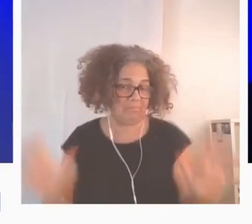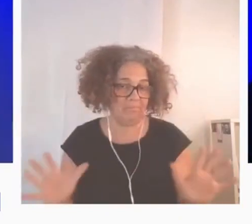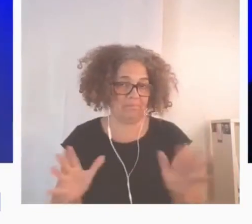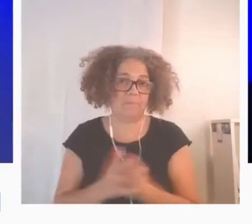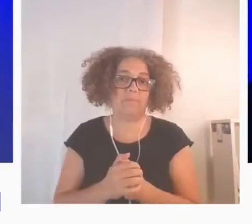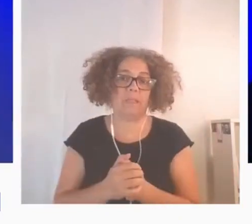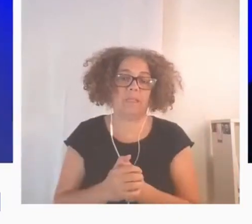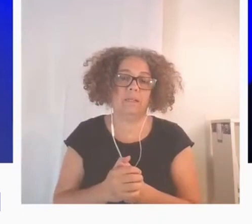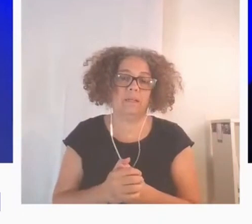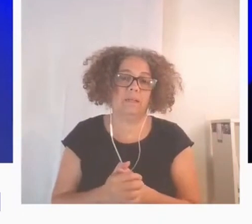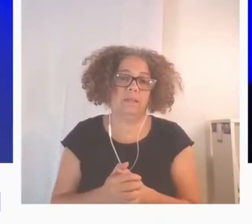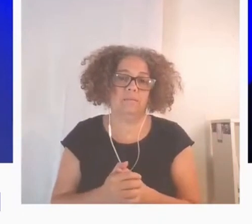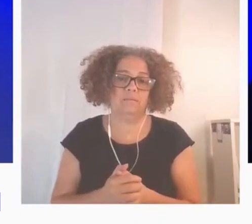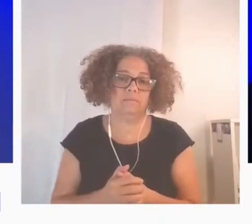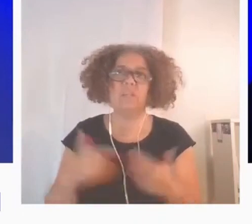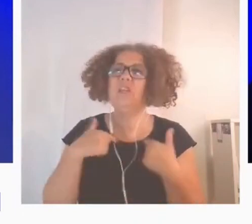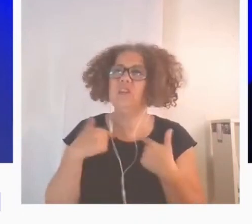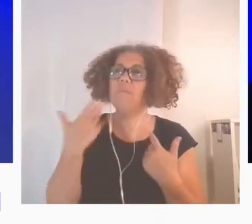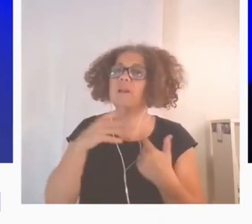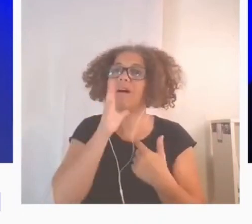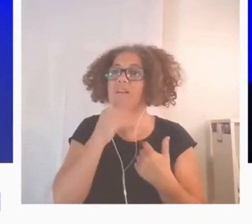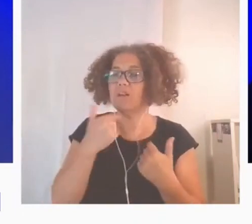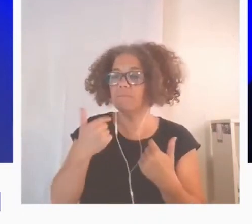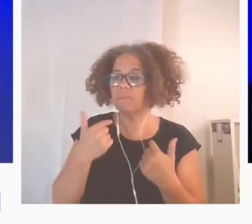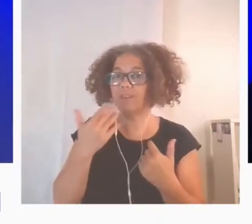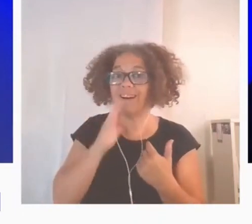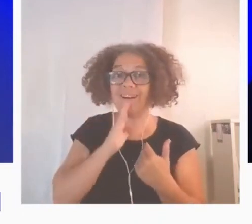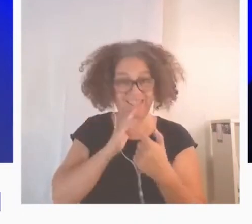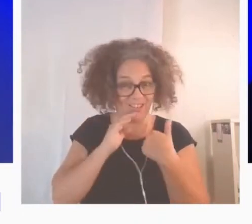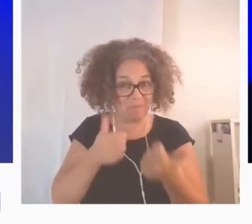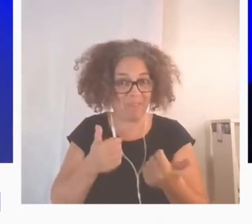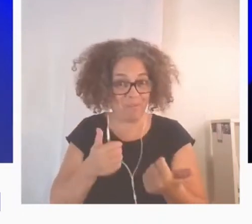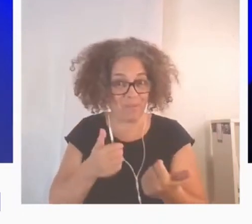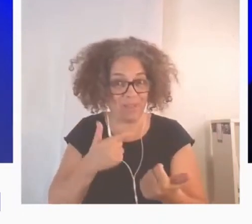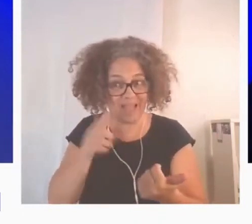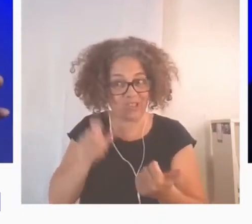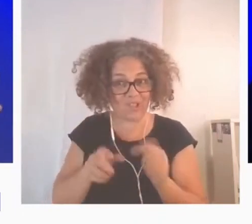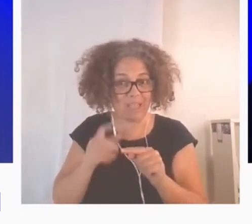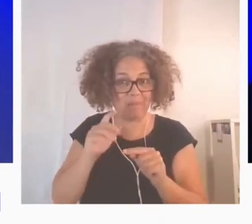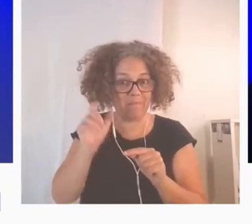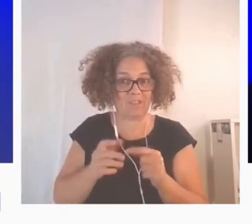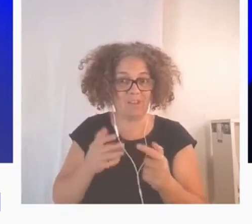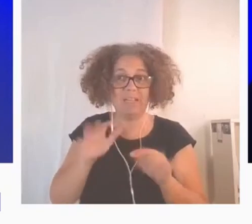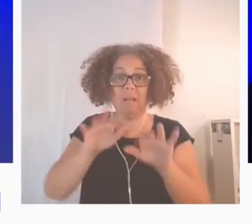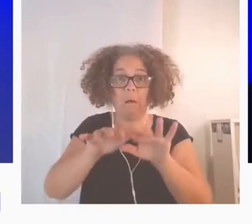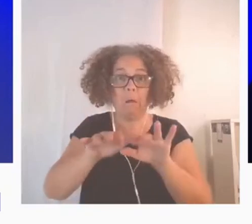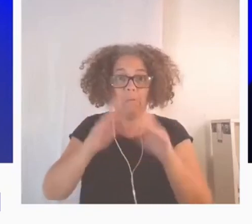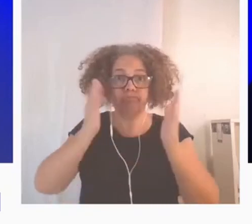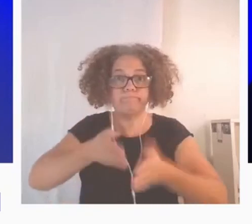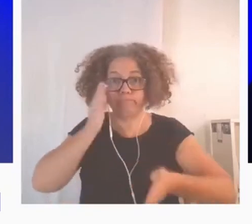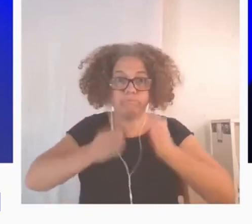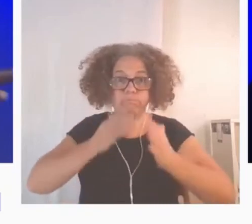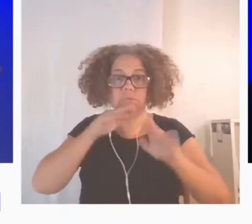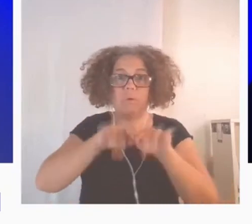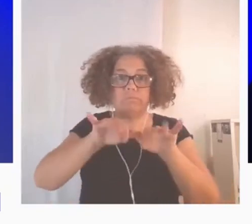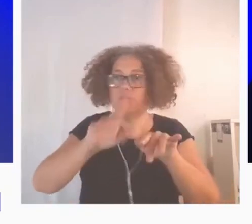al inicio de por qué lo hacía yo, es decir, es que esto va de personas. Es decir, es que a mí, si yo tocara solo máquinas, no me nutriría nada, no. Esto va de